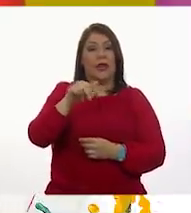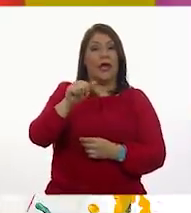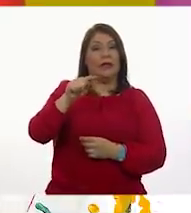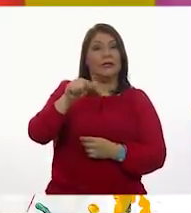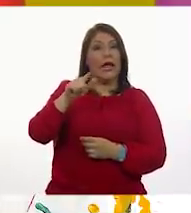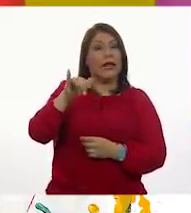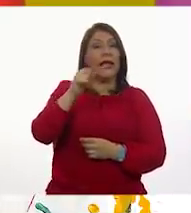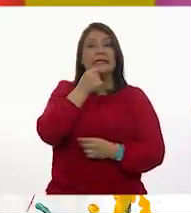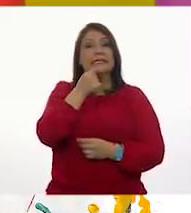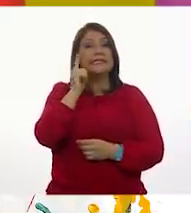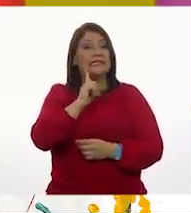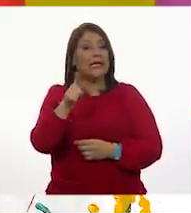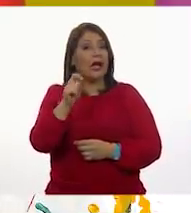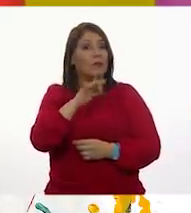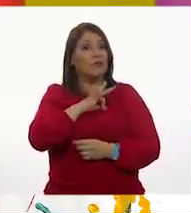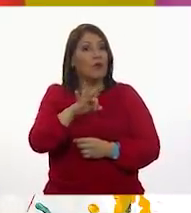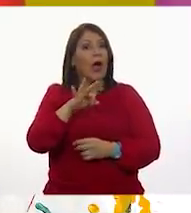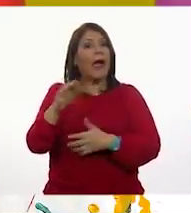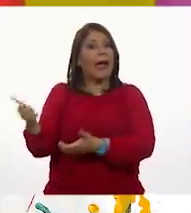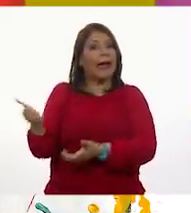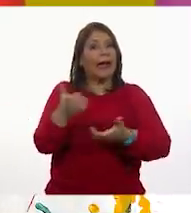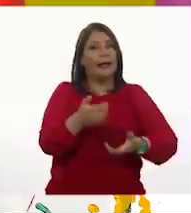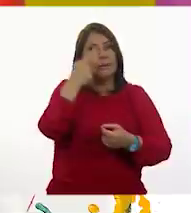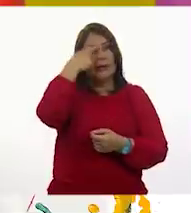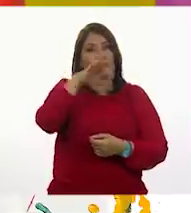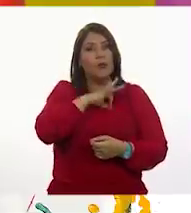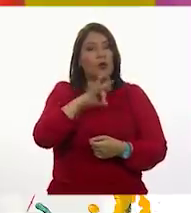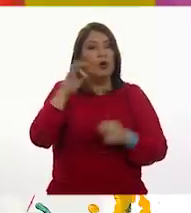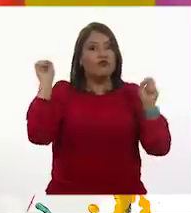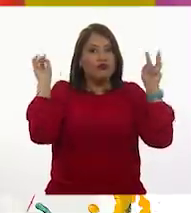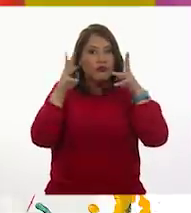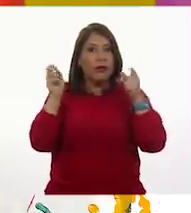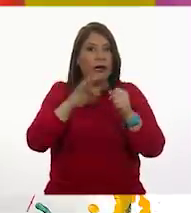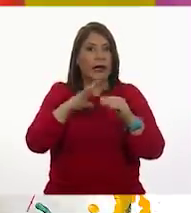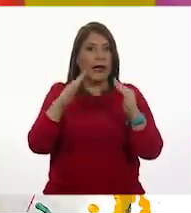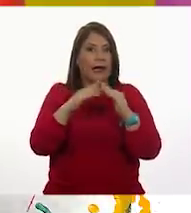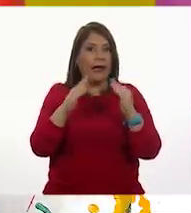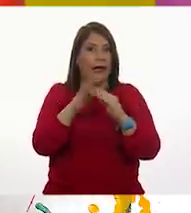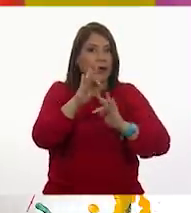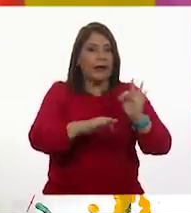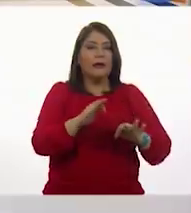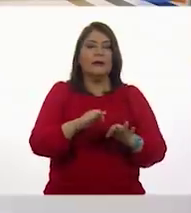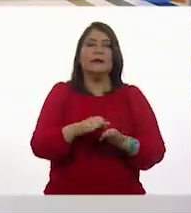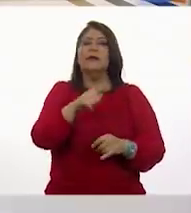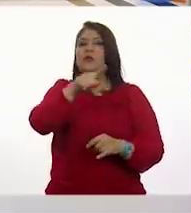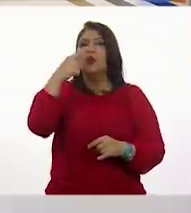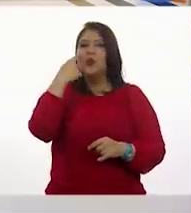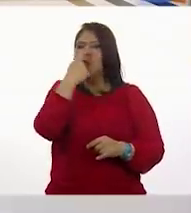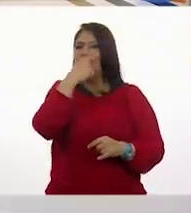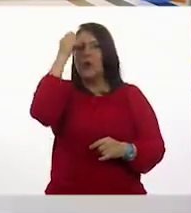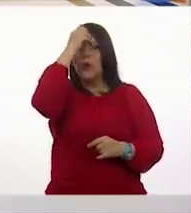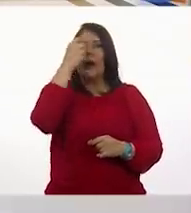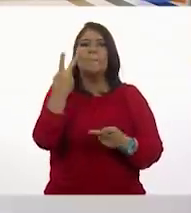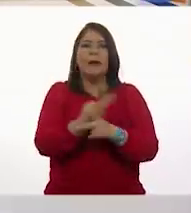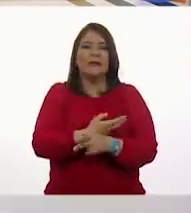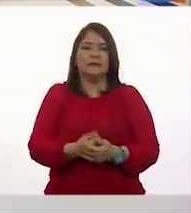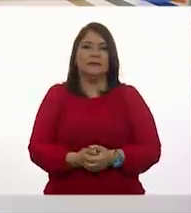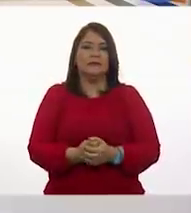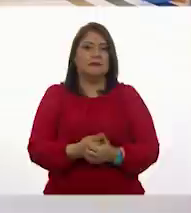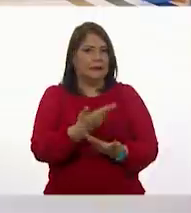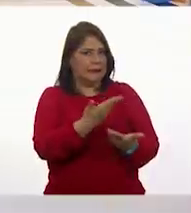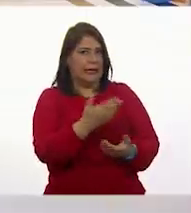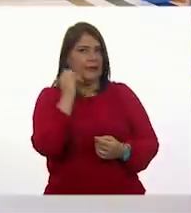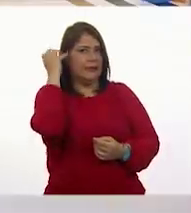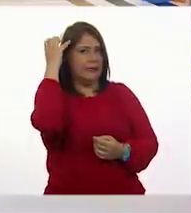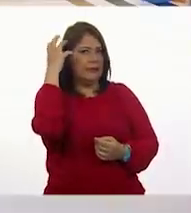un ajolote como mascota? ¿Qué opinan allá en casa? Yo, maestra. Adelante, Panchito. Bueno,